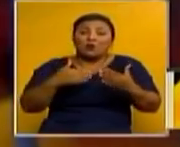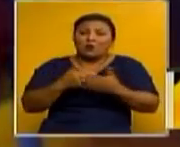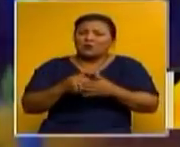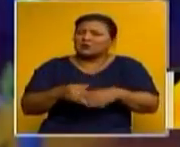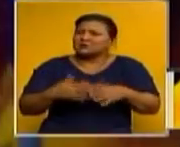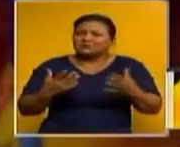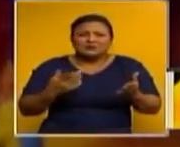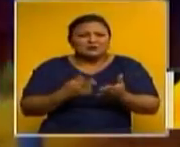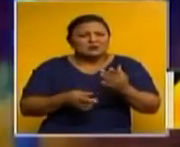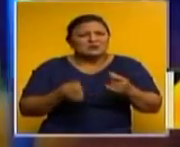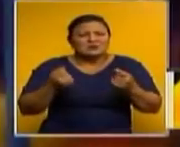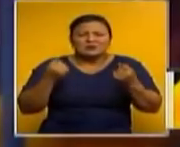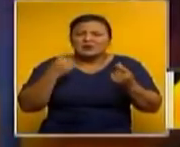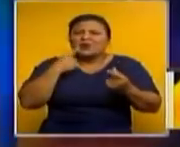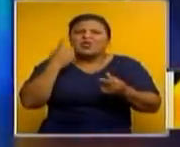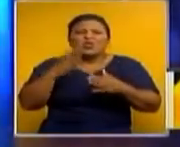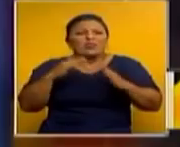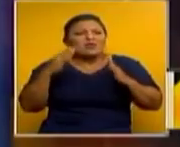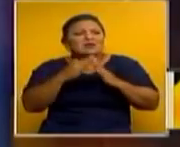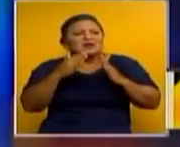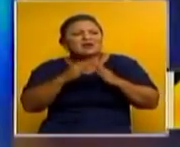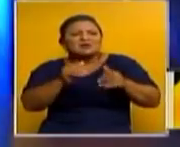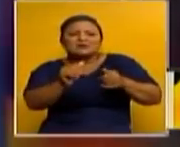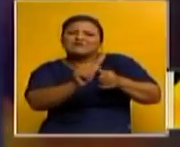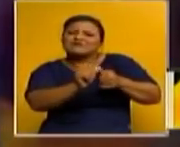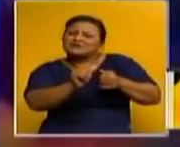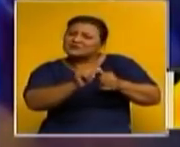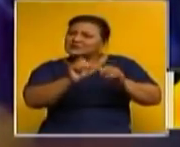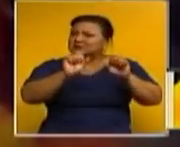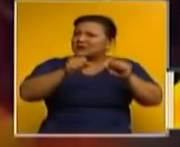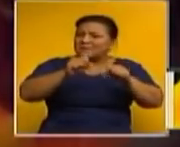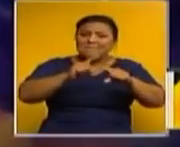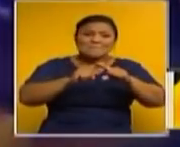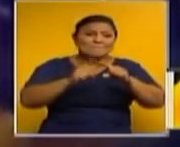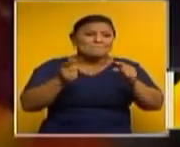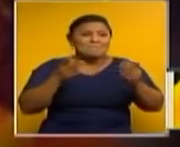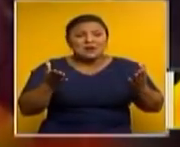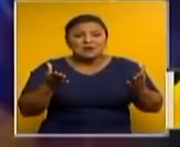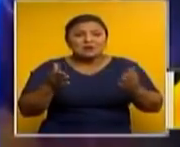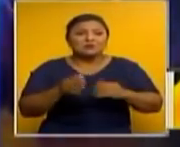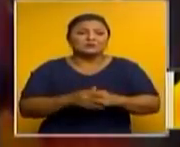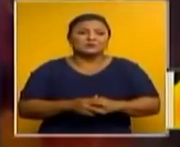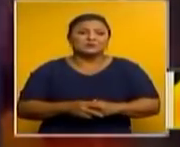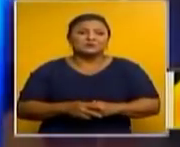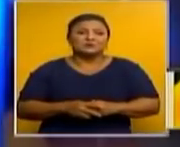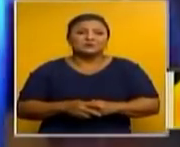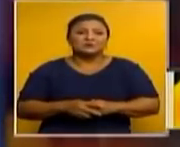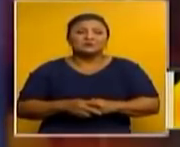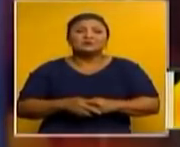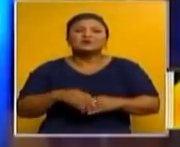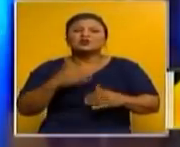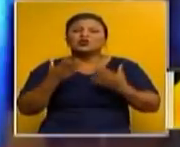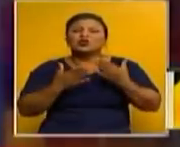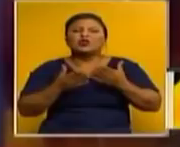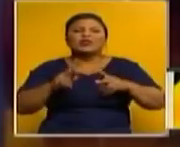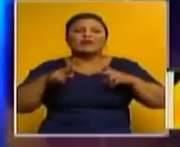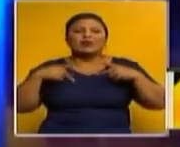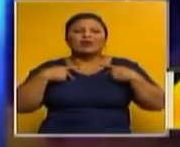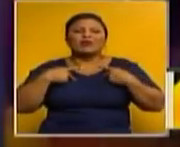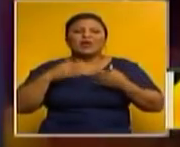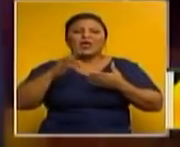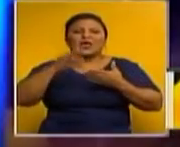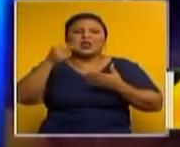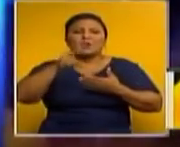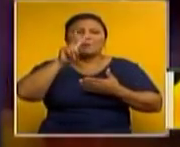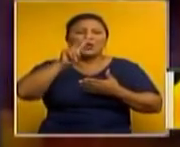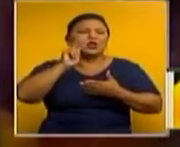que tiene un domicilio por aquí cercano, pero sin embargo su estadía era en el Cantón 24 de